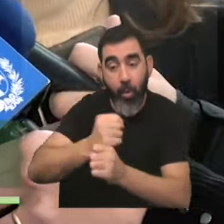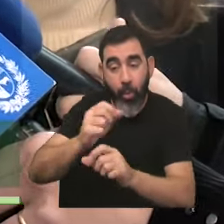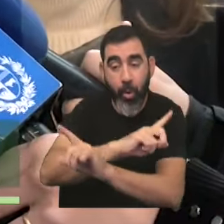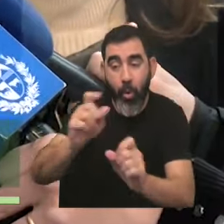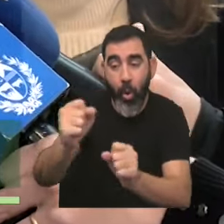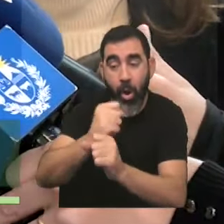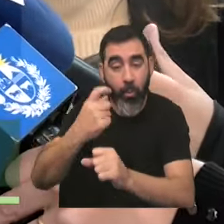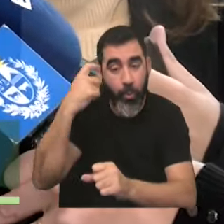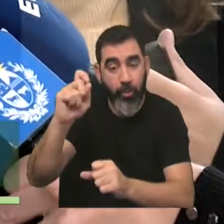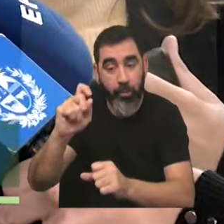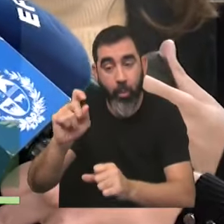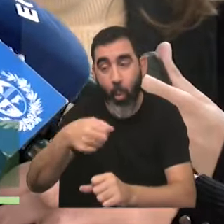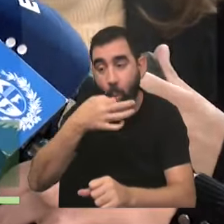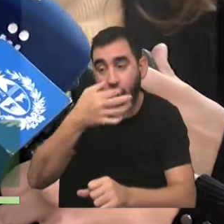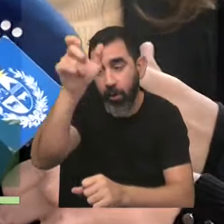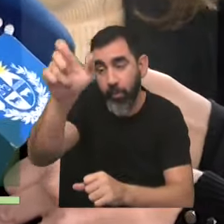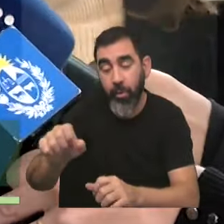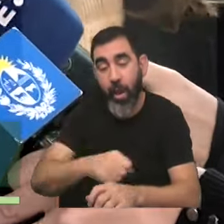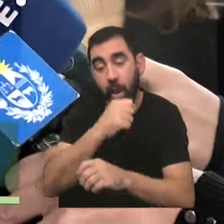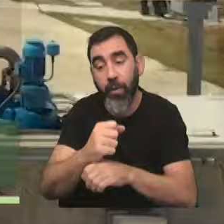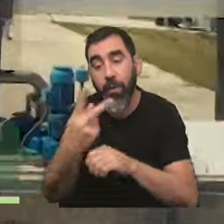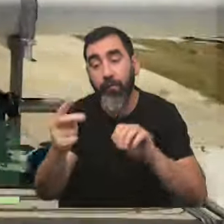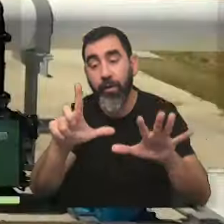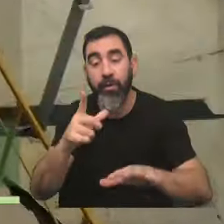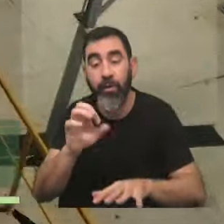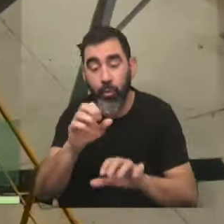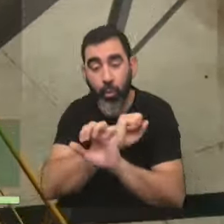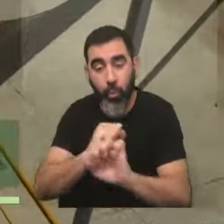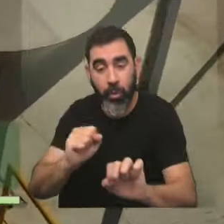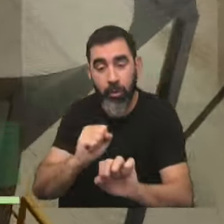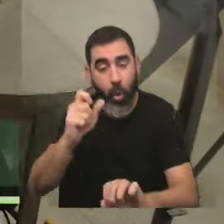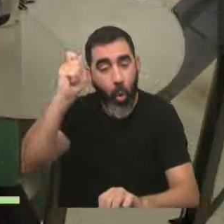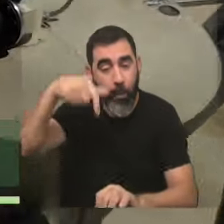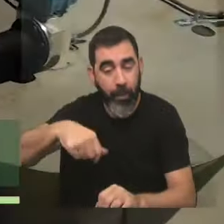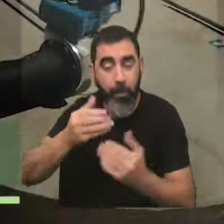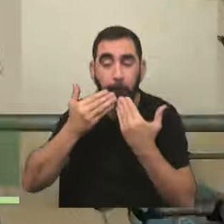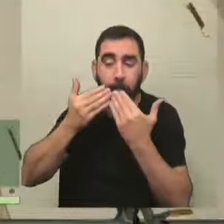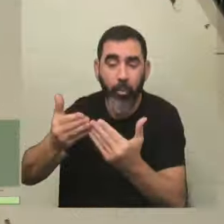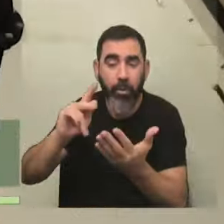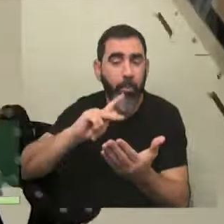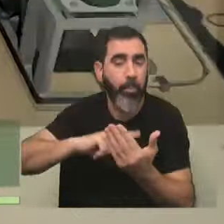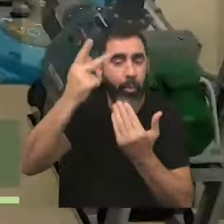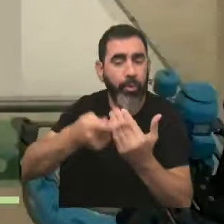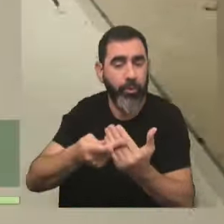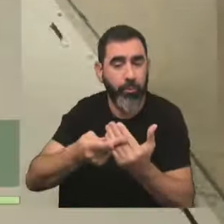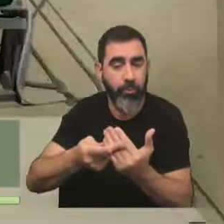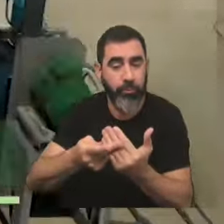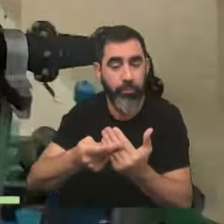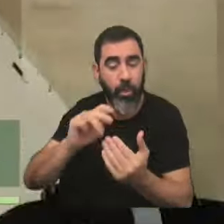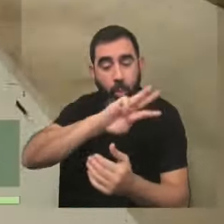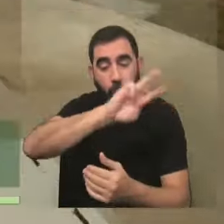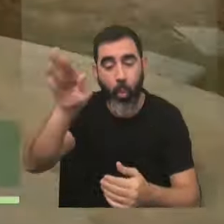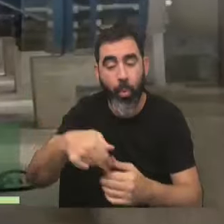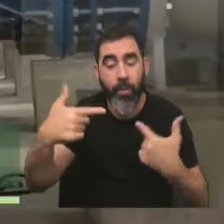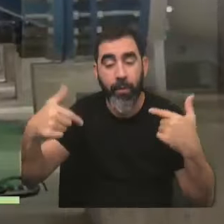iniciativa cualquier ciudadano hasta el 28 de septiembre puede presentar sus opiniones o preguntas sobre el proyecto Neptuno a través de la web del